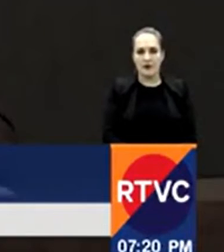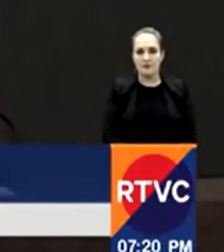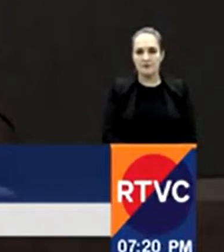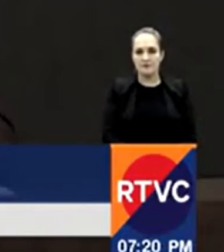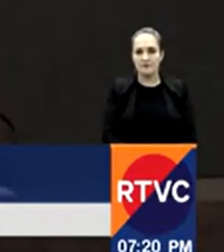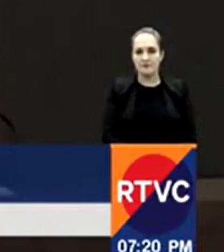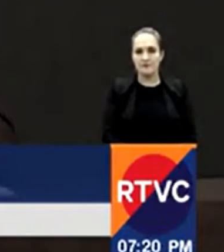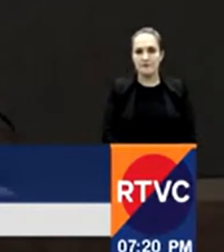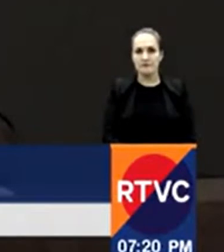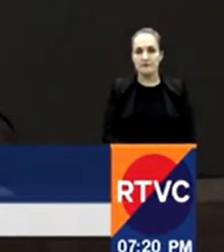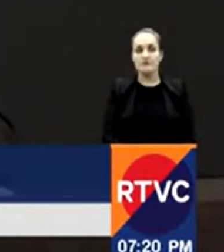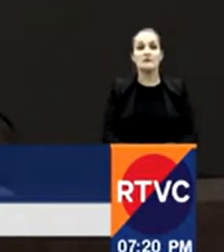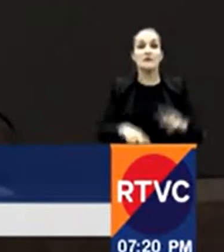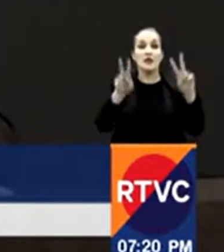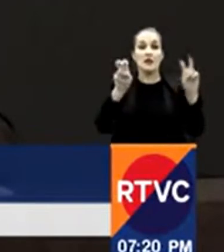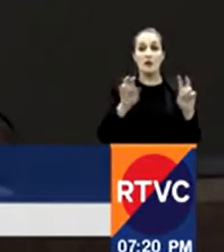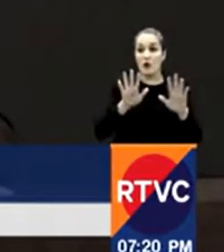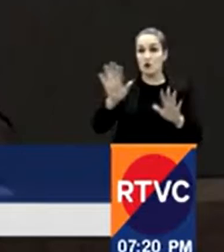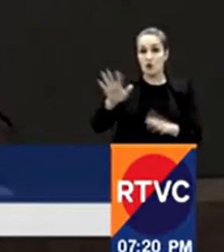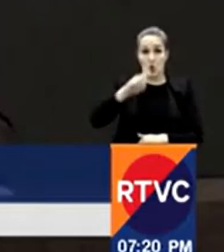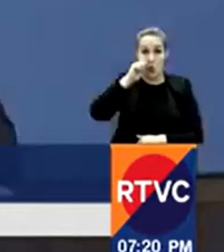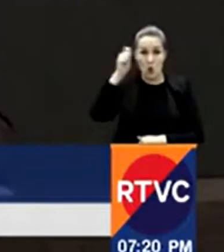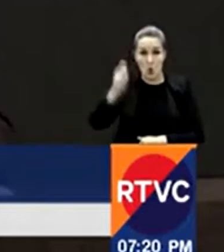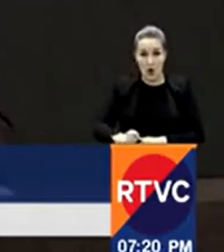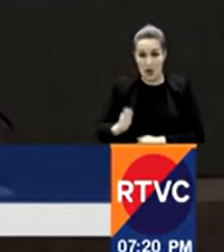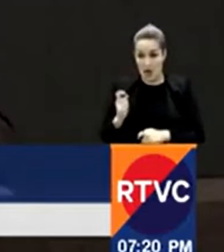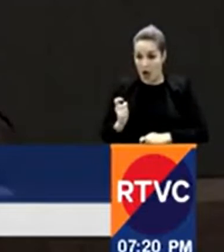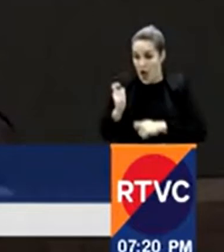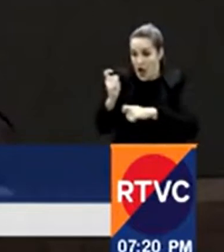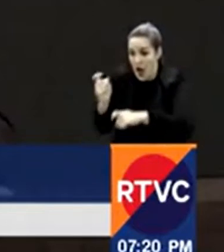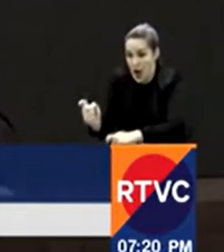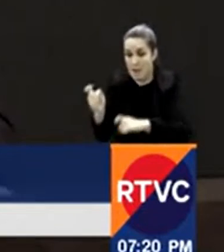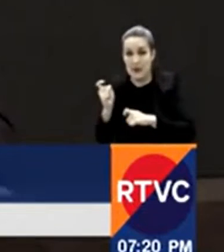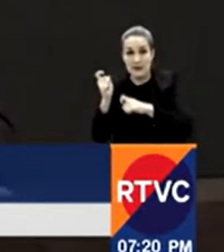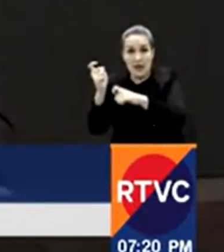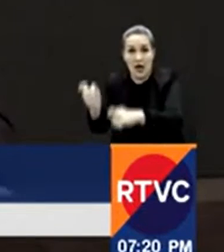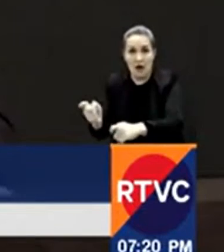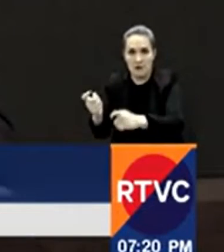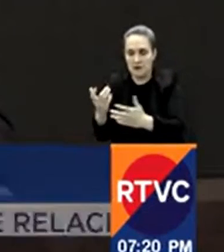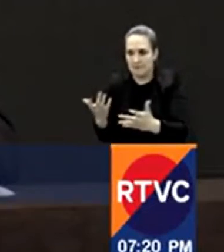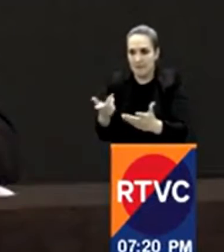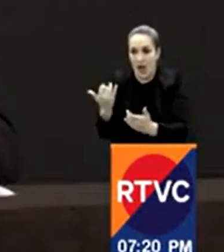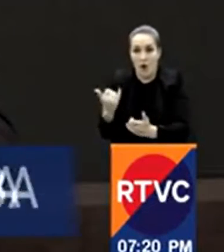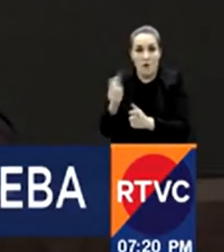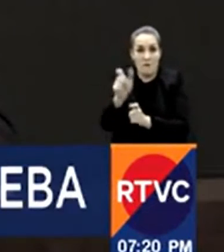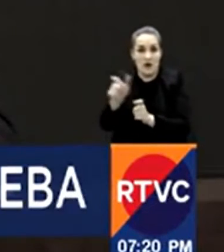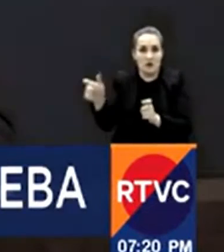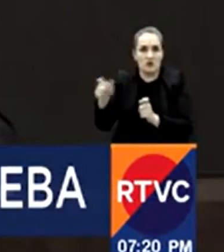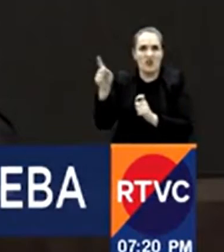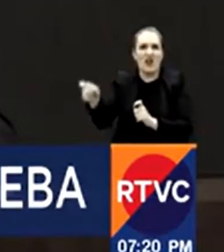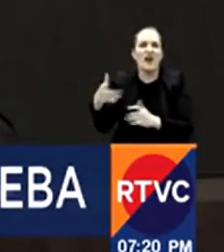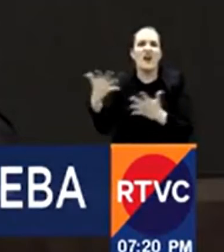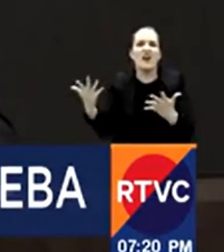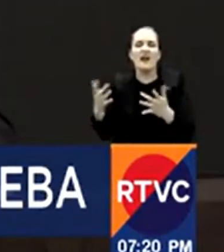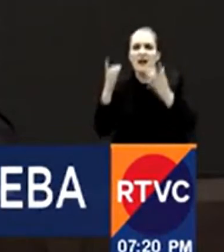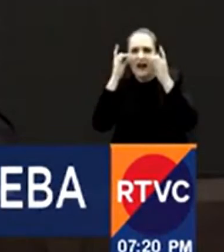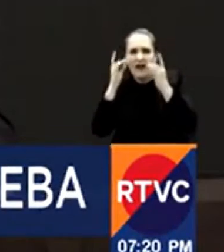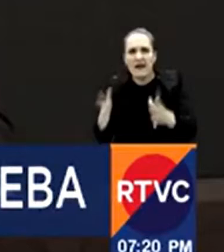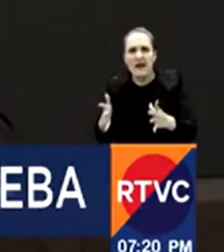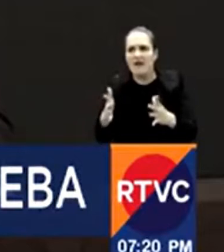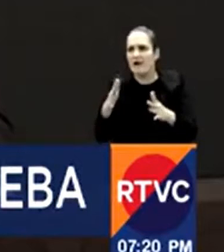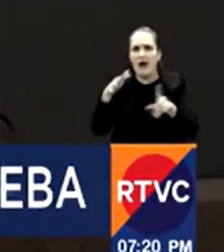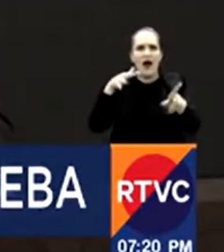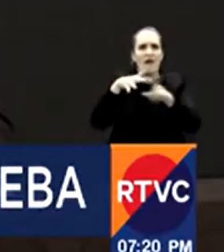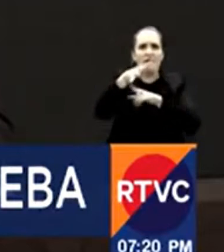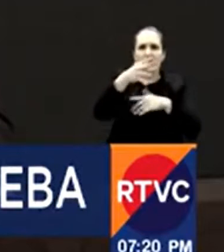En cuanto a las entregas de armas a Ucrania, vemos cuán peligrosamente los colegas están actuando ahora, incluida la Unión Europea, que en violación de todos